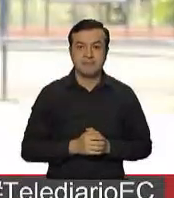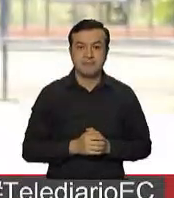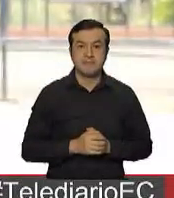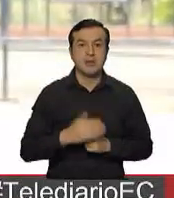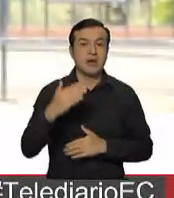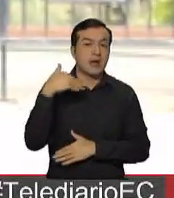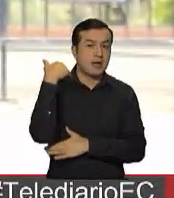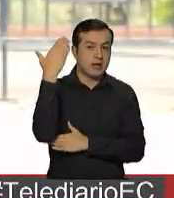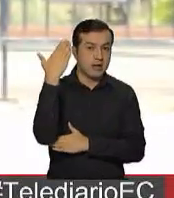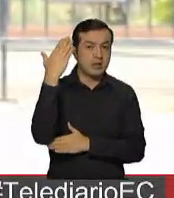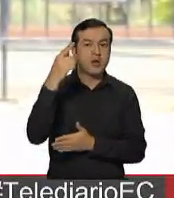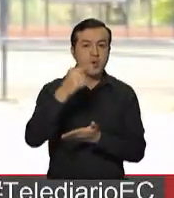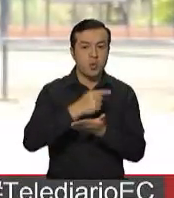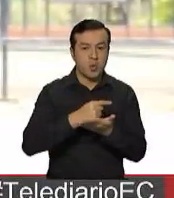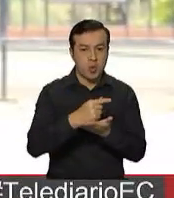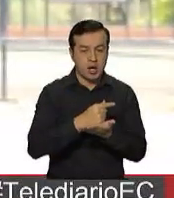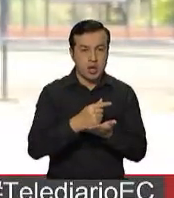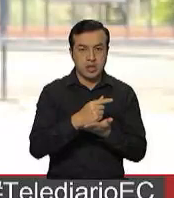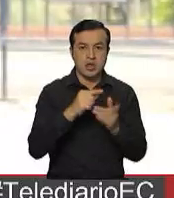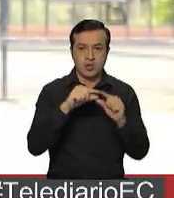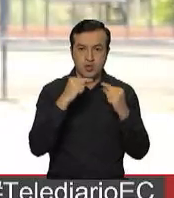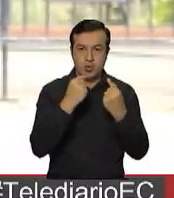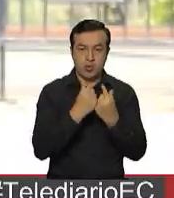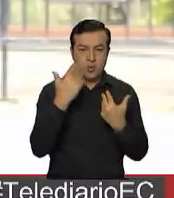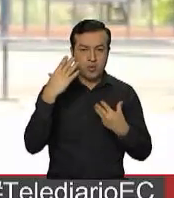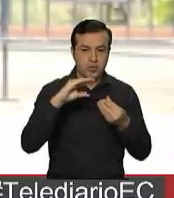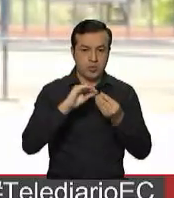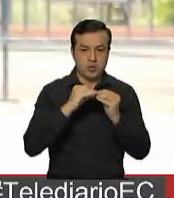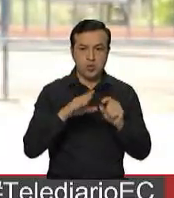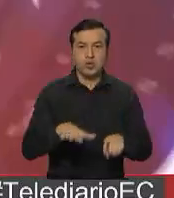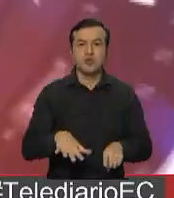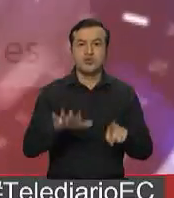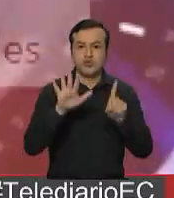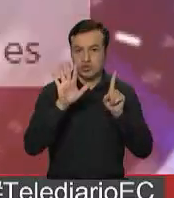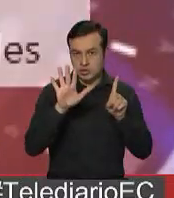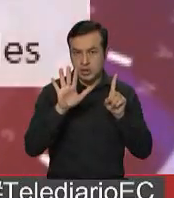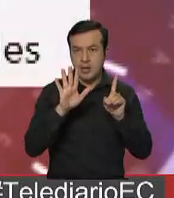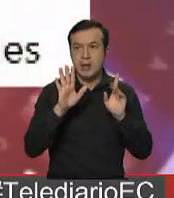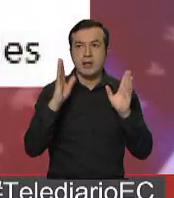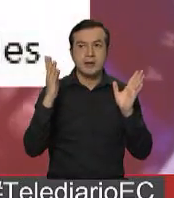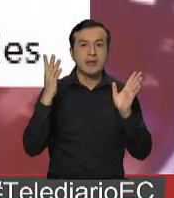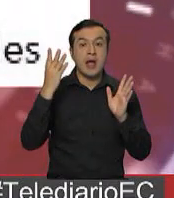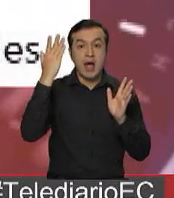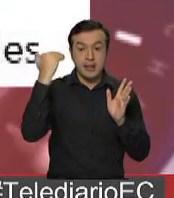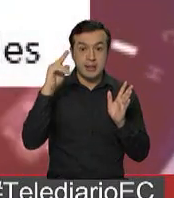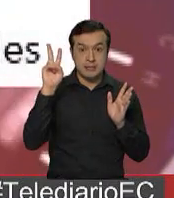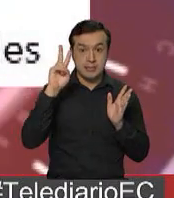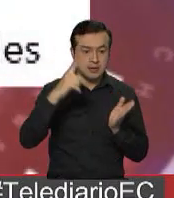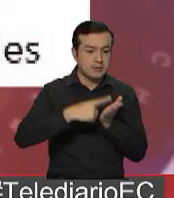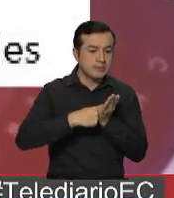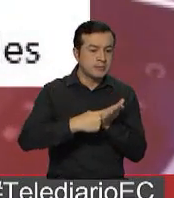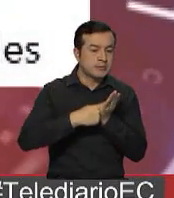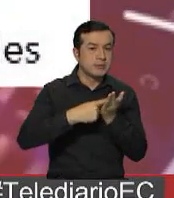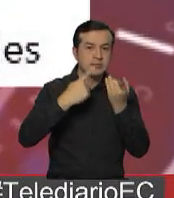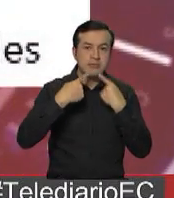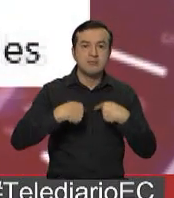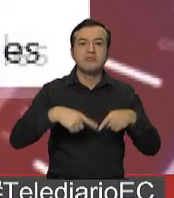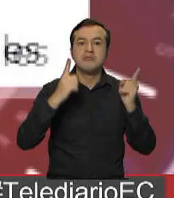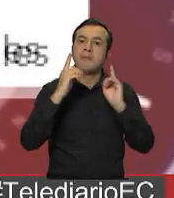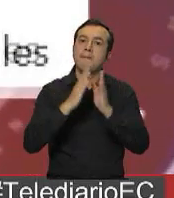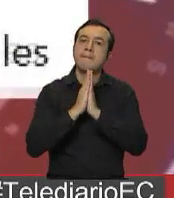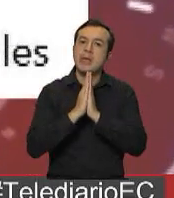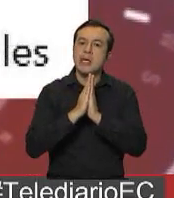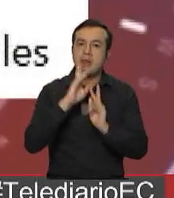Los alcaldes de Guayas, pertenecientes al Partido Social Cristiano Madera de Guerrero, se reunieron el último viernes e hicieron oficial la petición